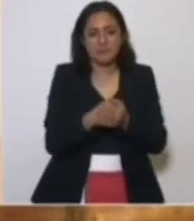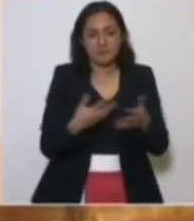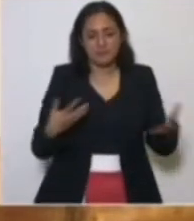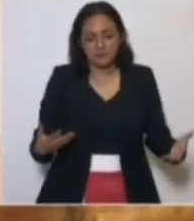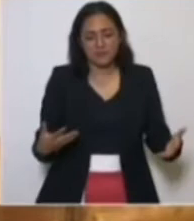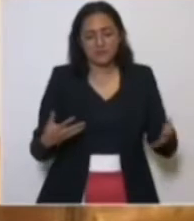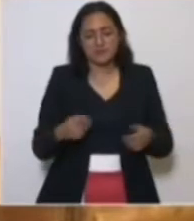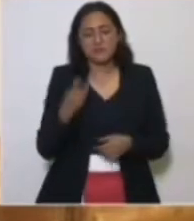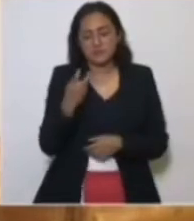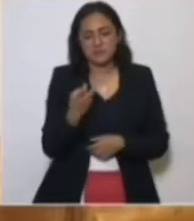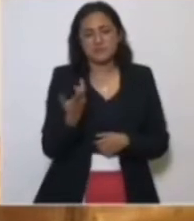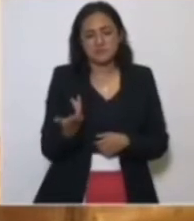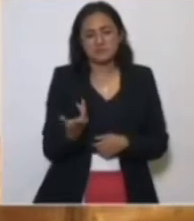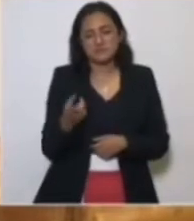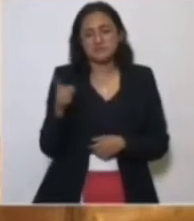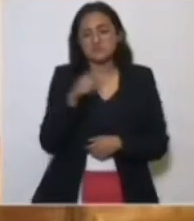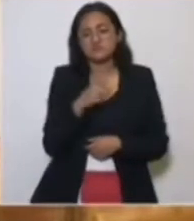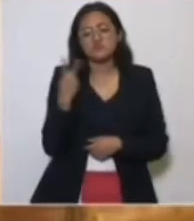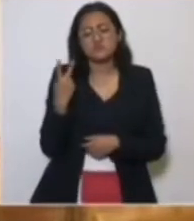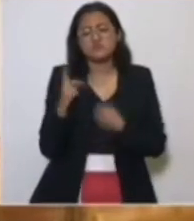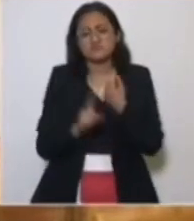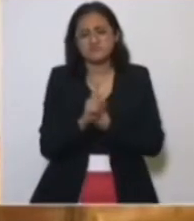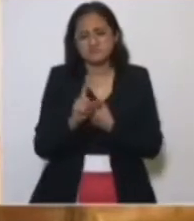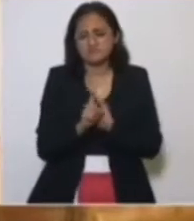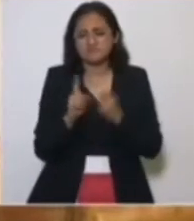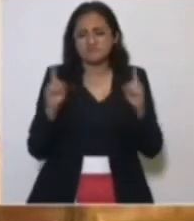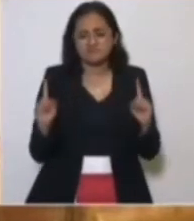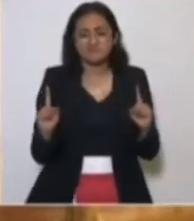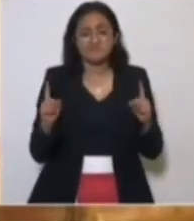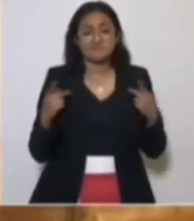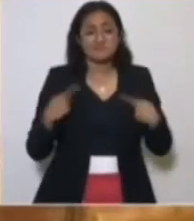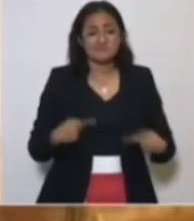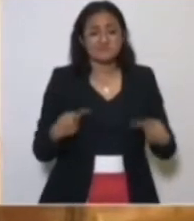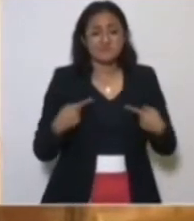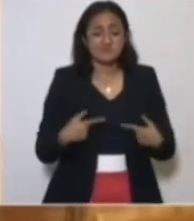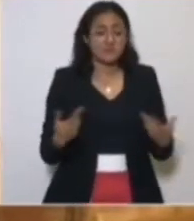de la imprudencia de los 12 de